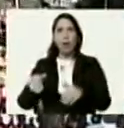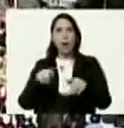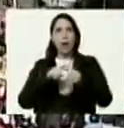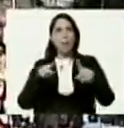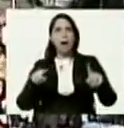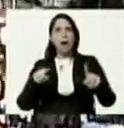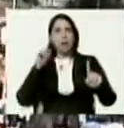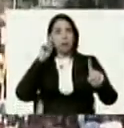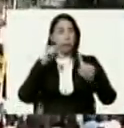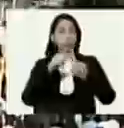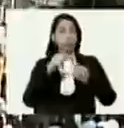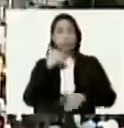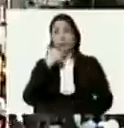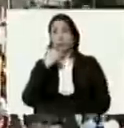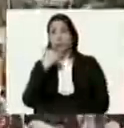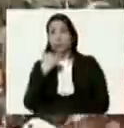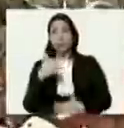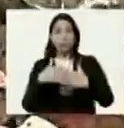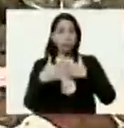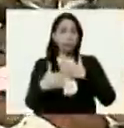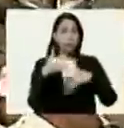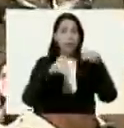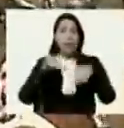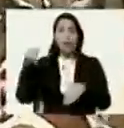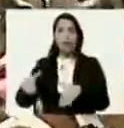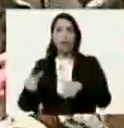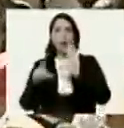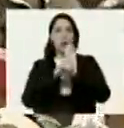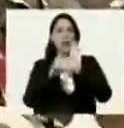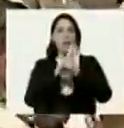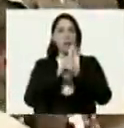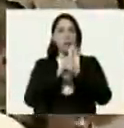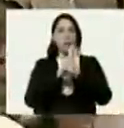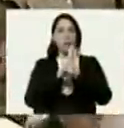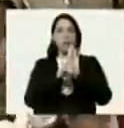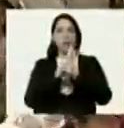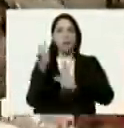serán las venideras elecciones legislativas en Venezuela.